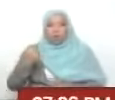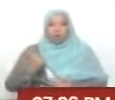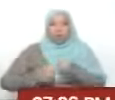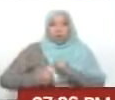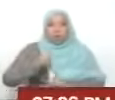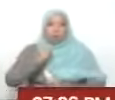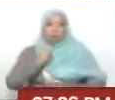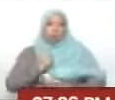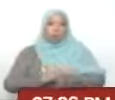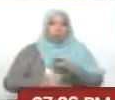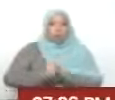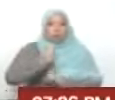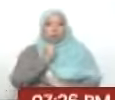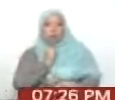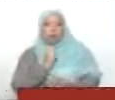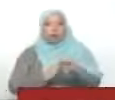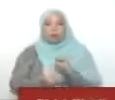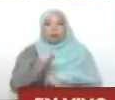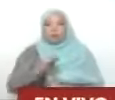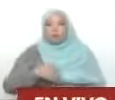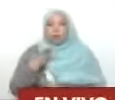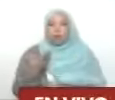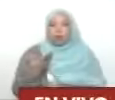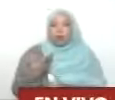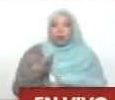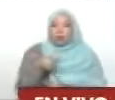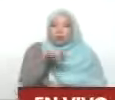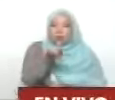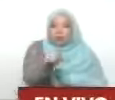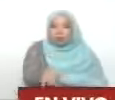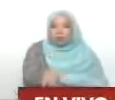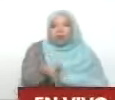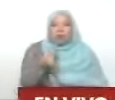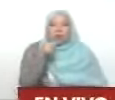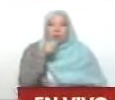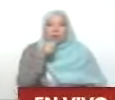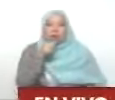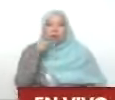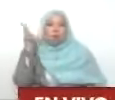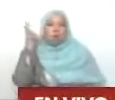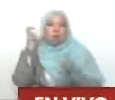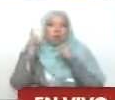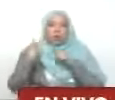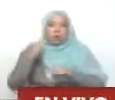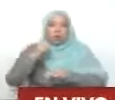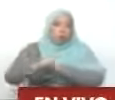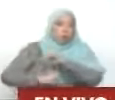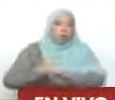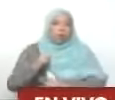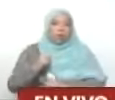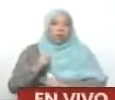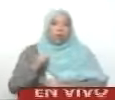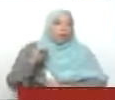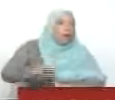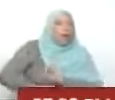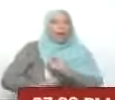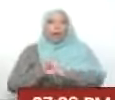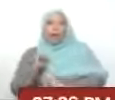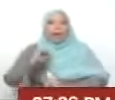el bailecito del Guayquiquí. Yo apenas a la gente, no hay música, y apenas hago así, y todo el mundo